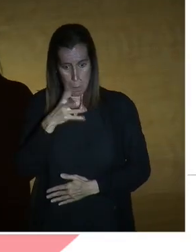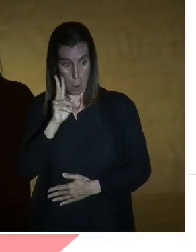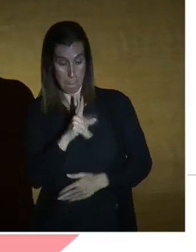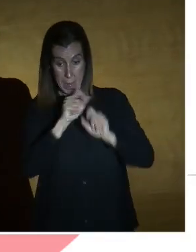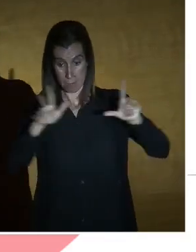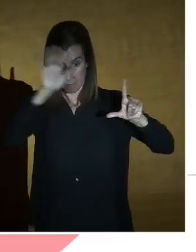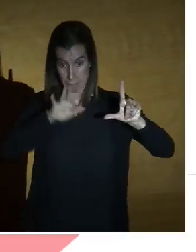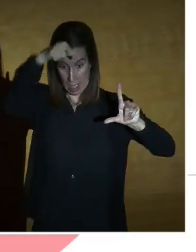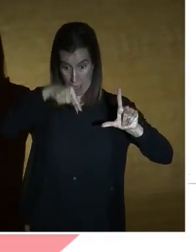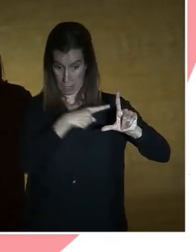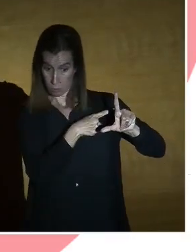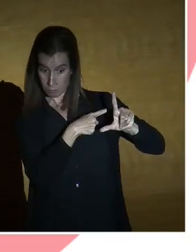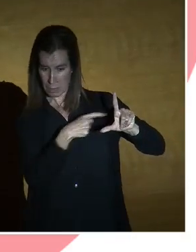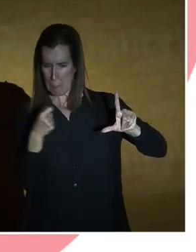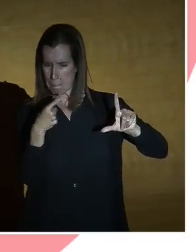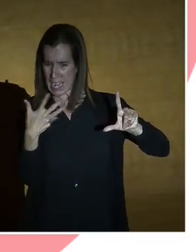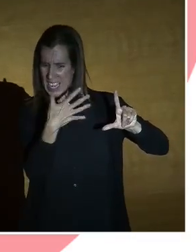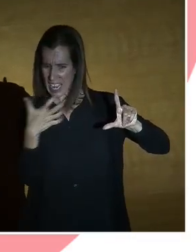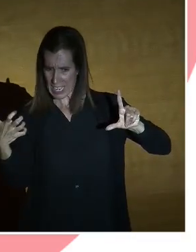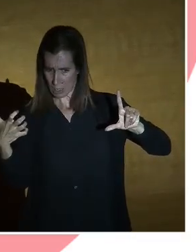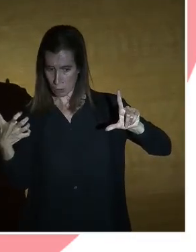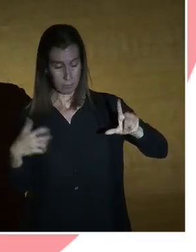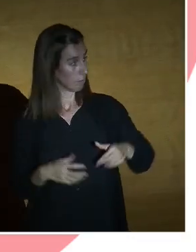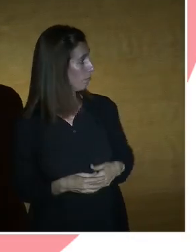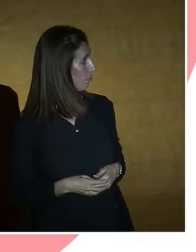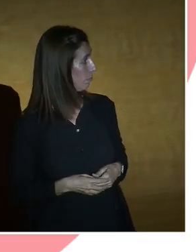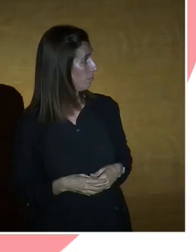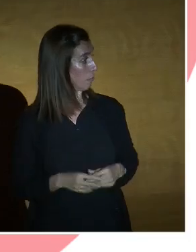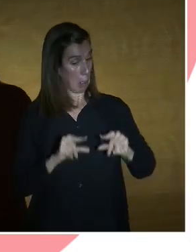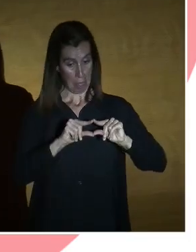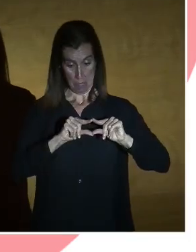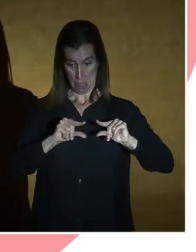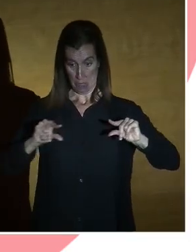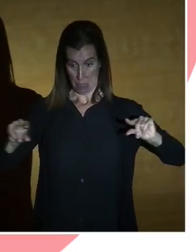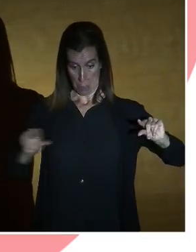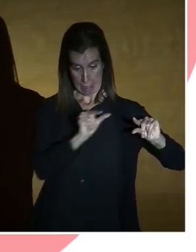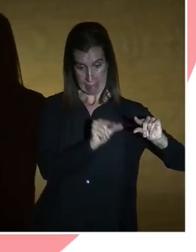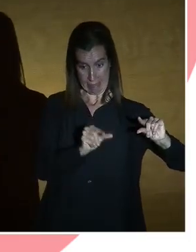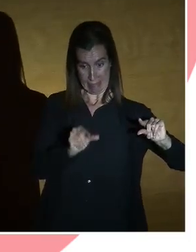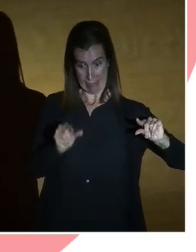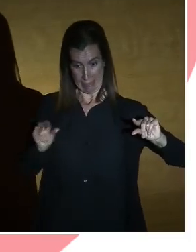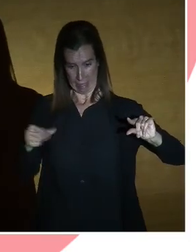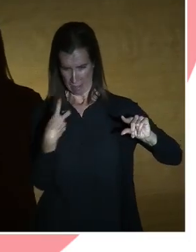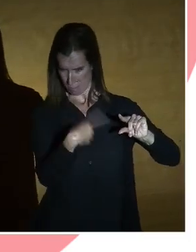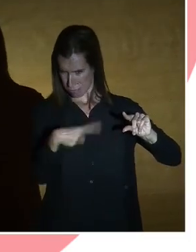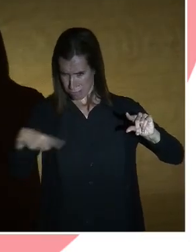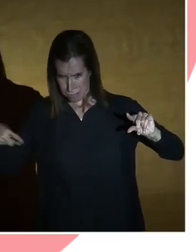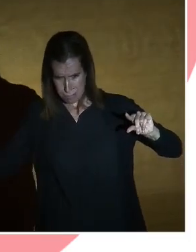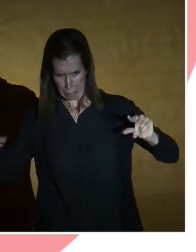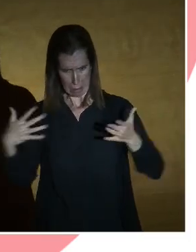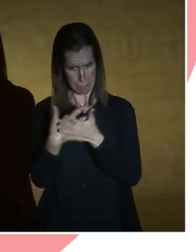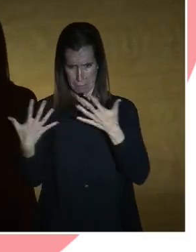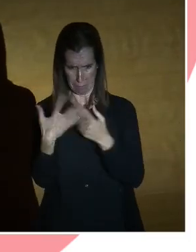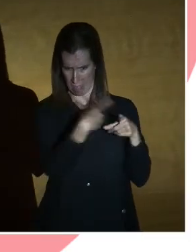ahí abajo, una secuencia de unos 1500 pares de bases y 9 regiones supervariables que son muy distintas entre